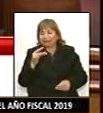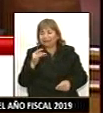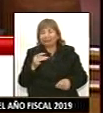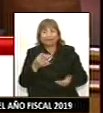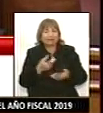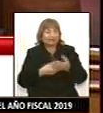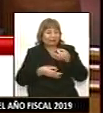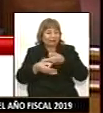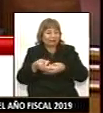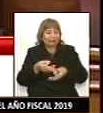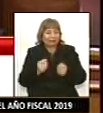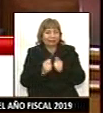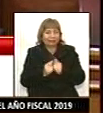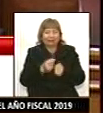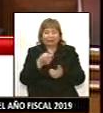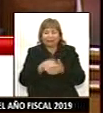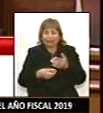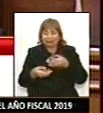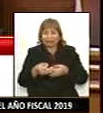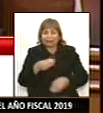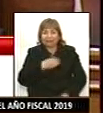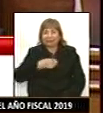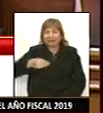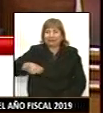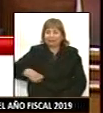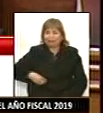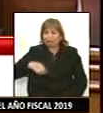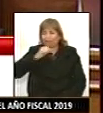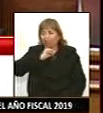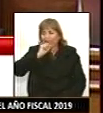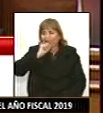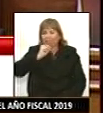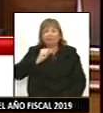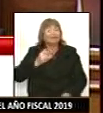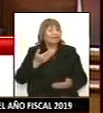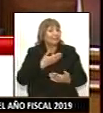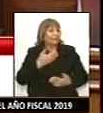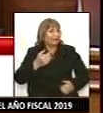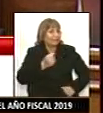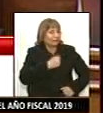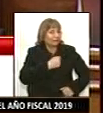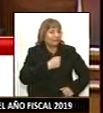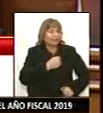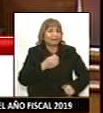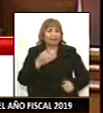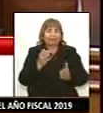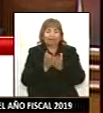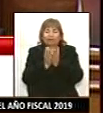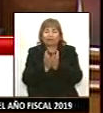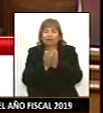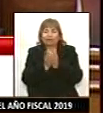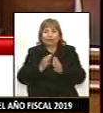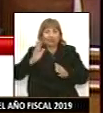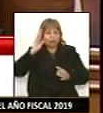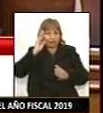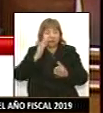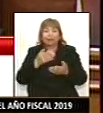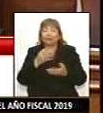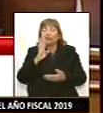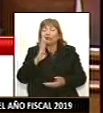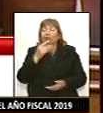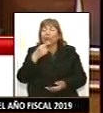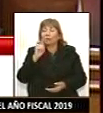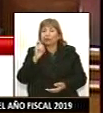realizar transferencias financieras a favor del Ministerio de Defensa, Unidad Ejecutora 04, Marina de Guerra del Perú, hasta por la suma de